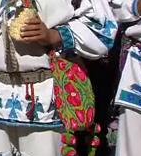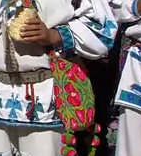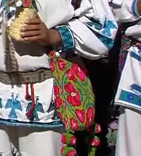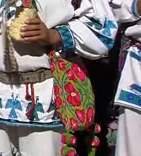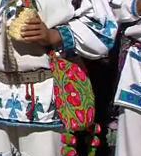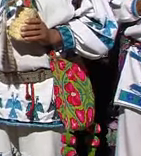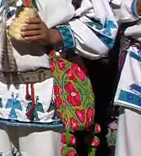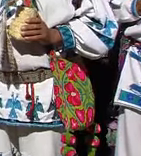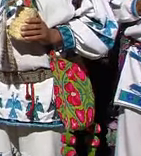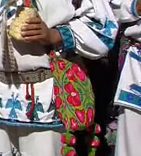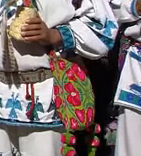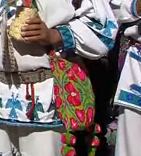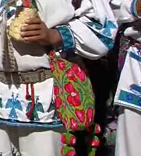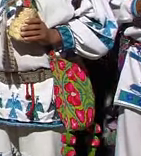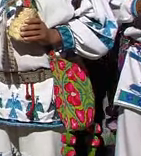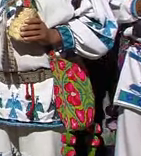sagrada